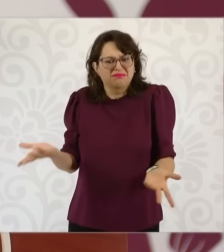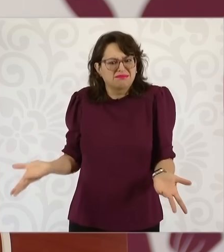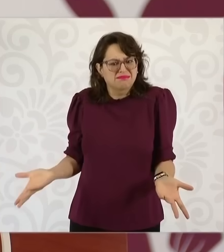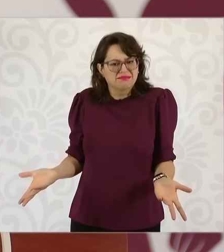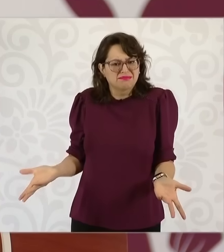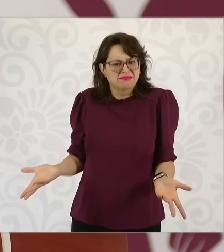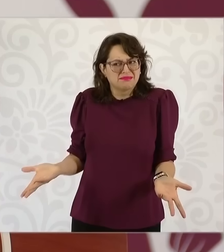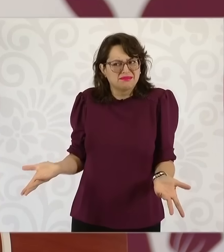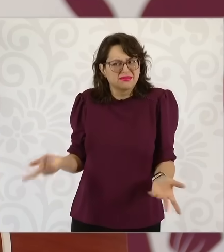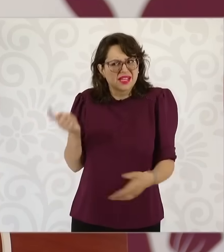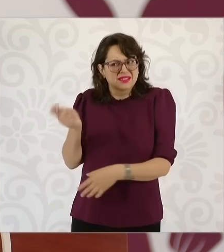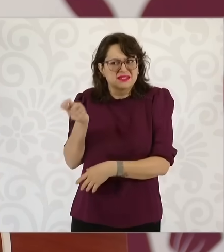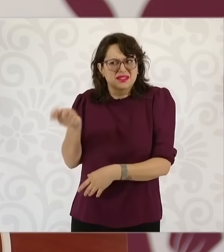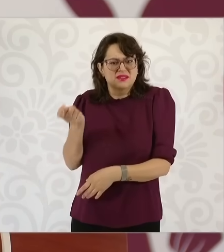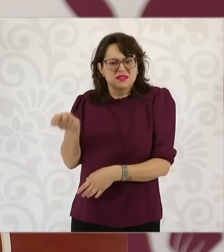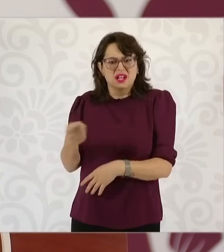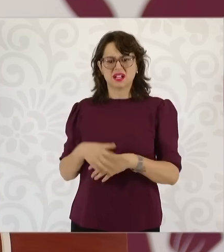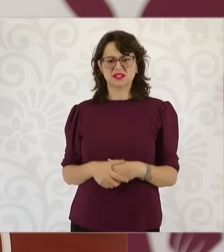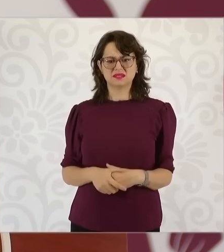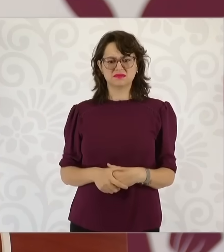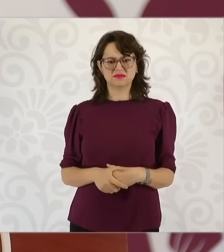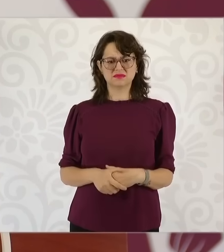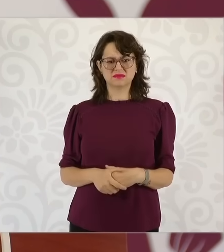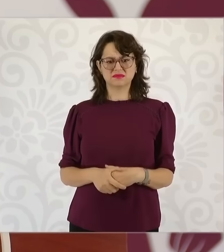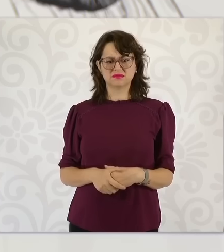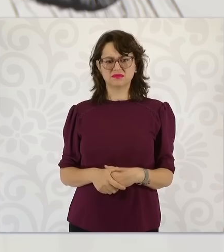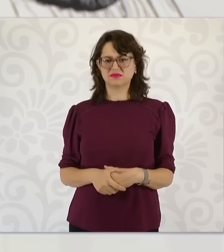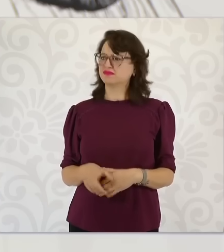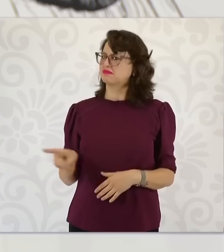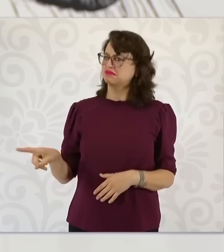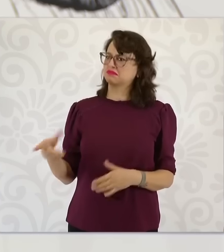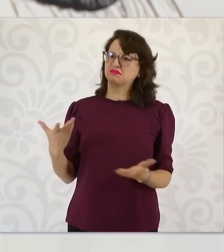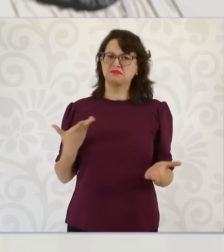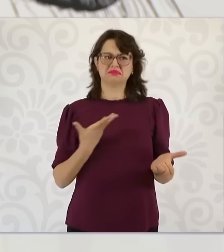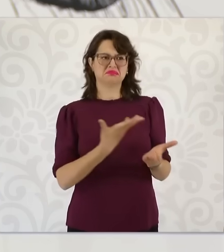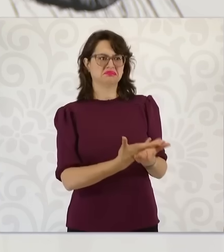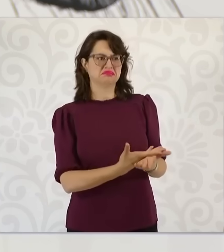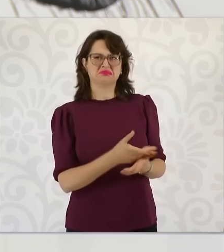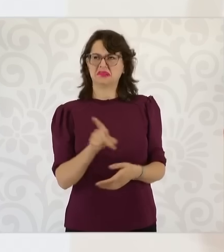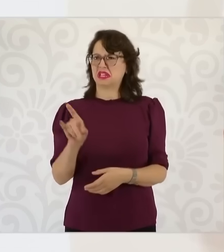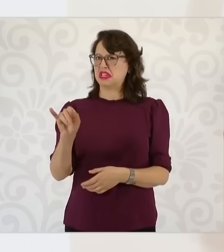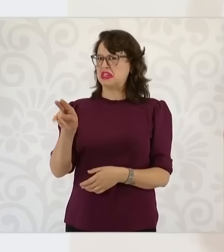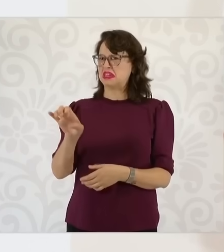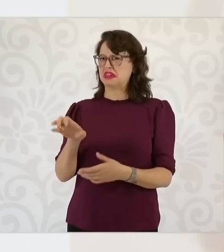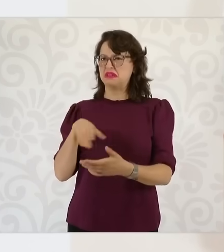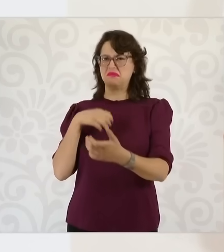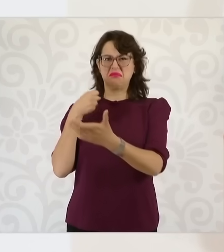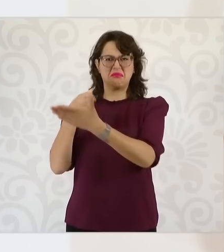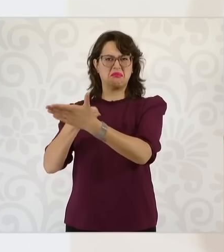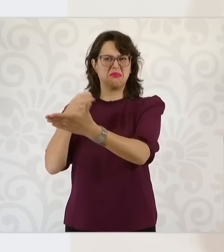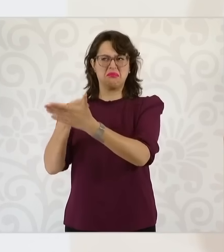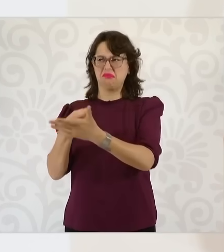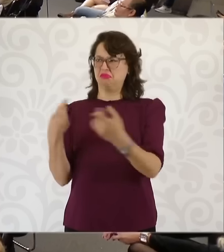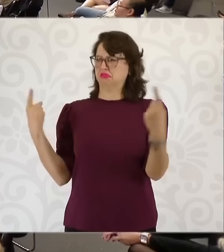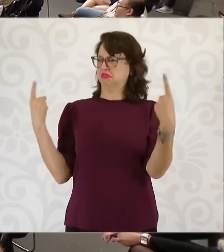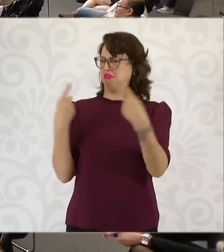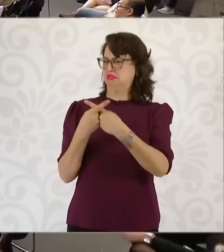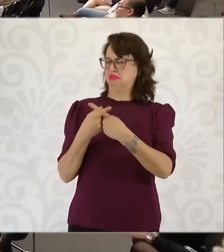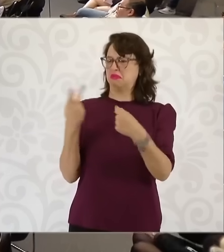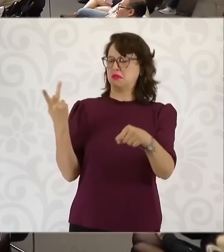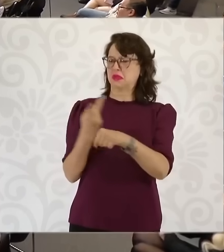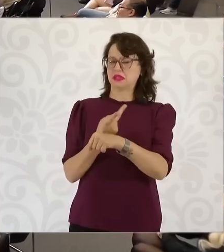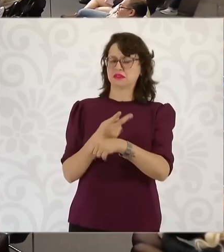el INE con su solicitud? Y ya por último, Presidenta, ha trascendido en algunos